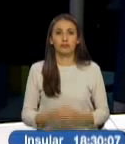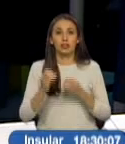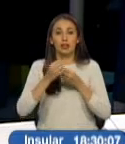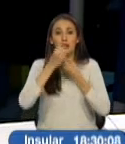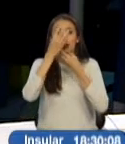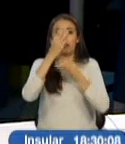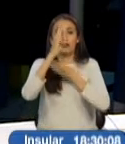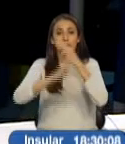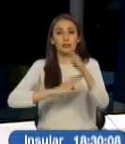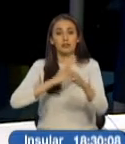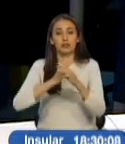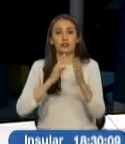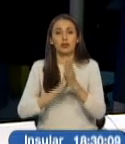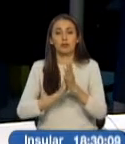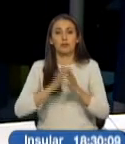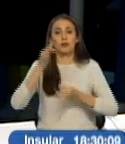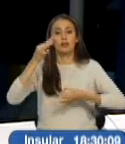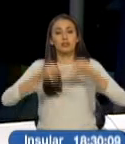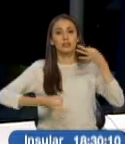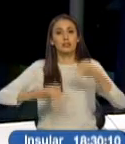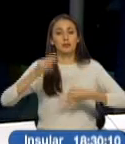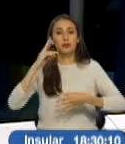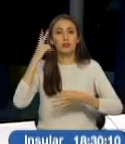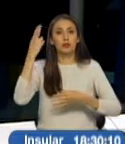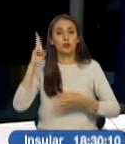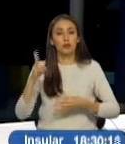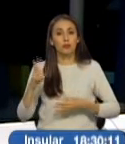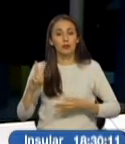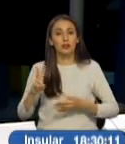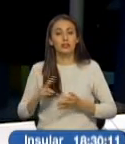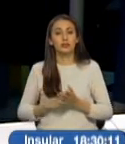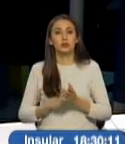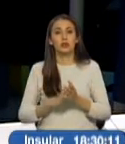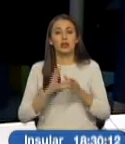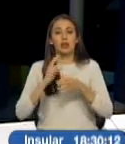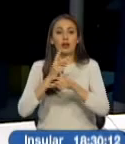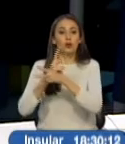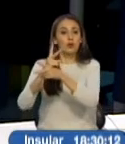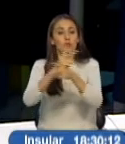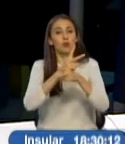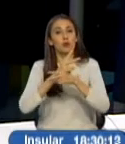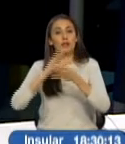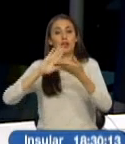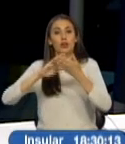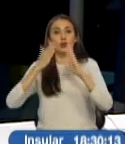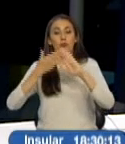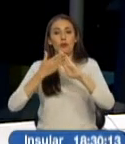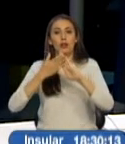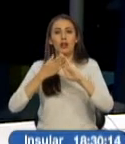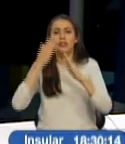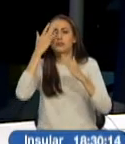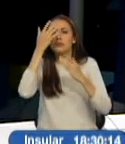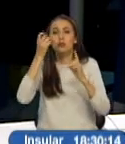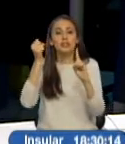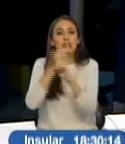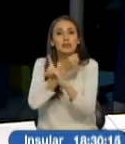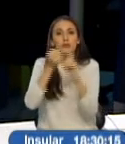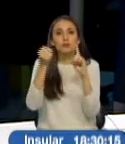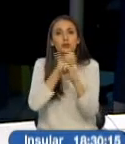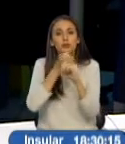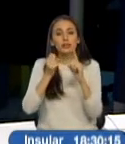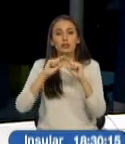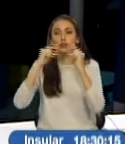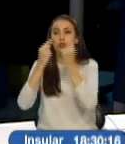Información del mundo, el Tribunal Supremo de Justicia de Venezuela emitió un amparo a las comunidades por los actos violentos ocasionados por la